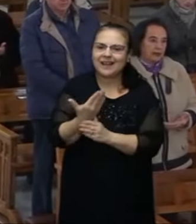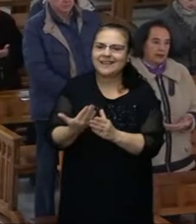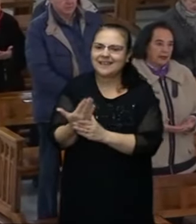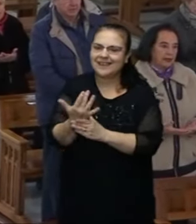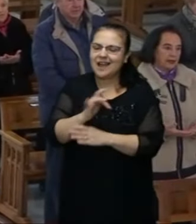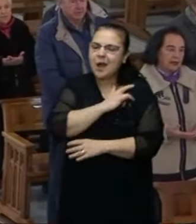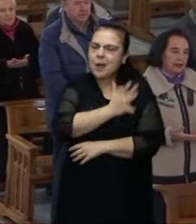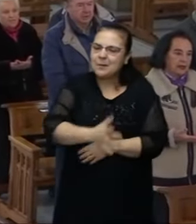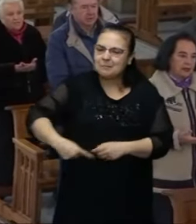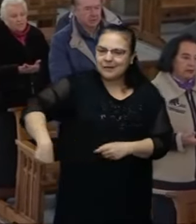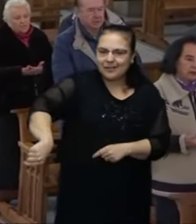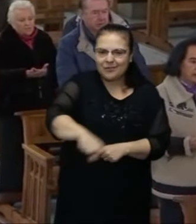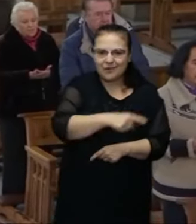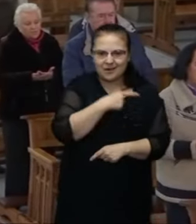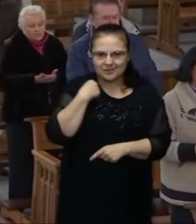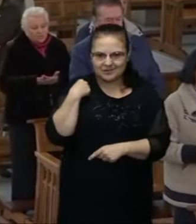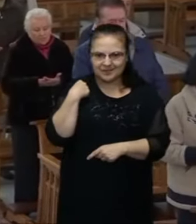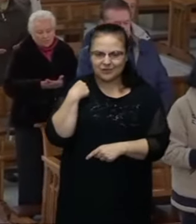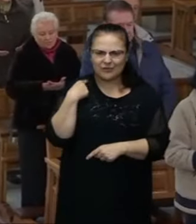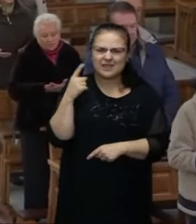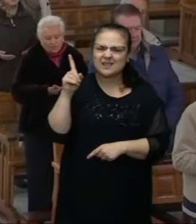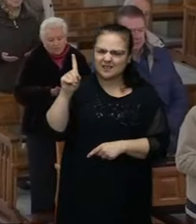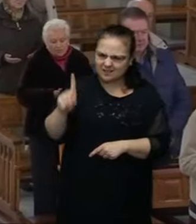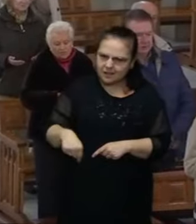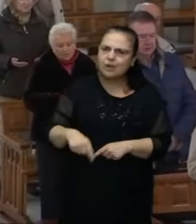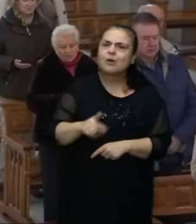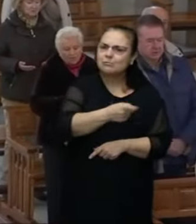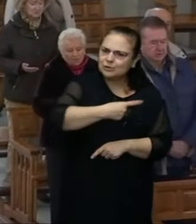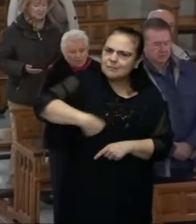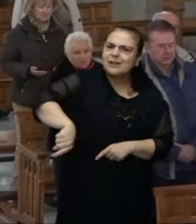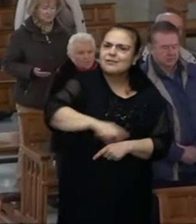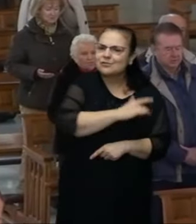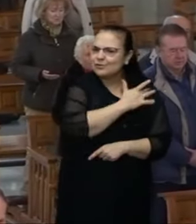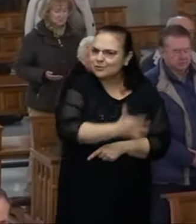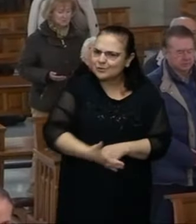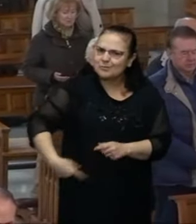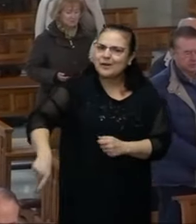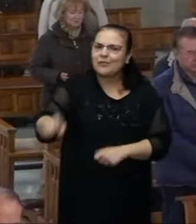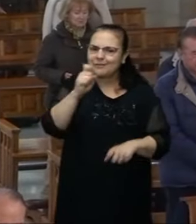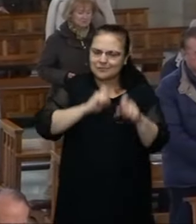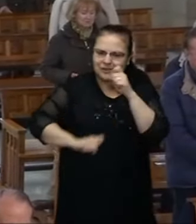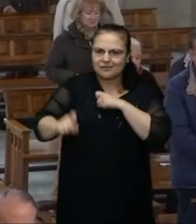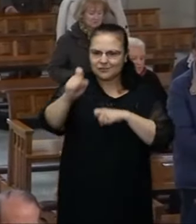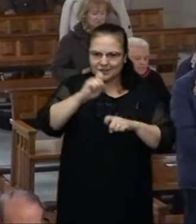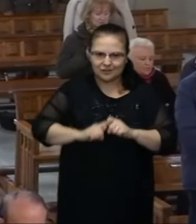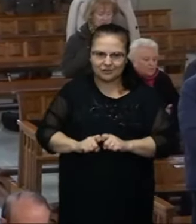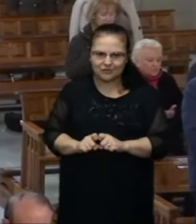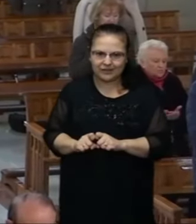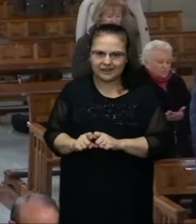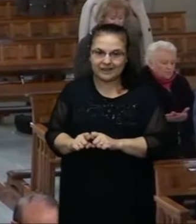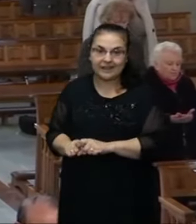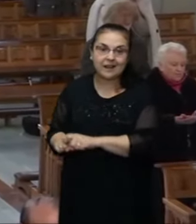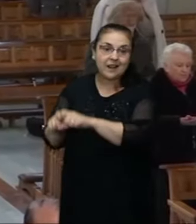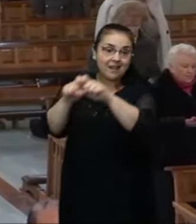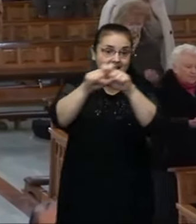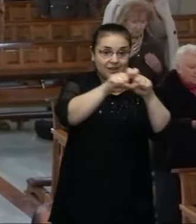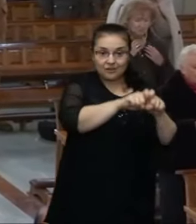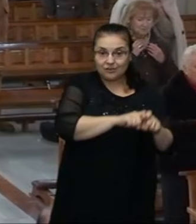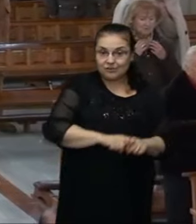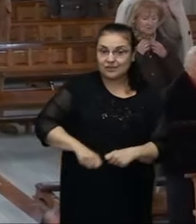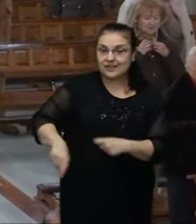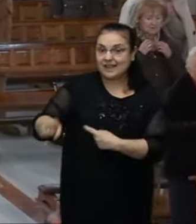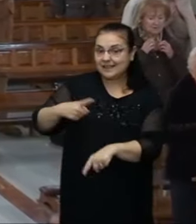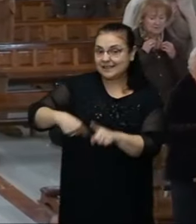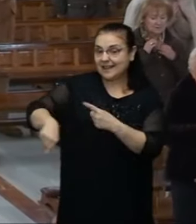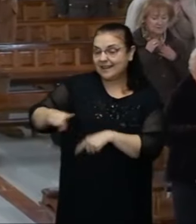pan de cada día. Perdona nuestras ofensas, como también nosotros perdonamos a los que nos ofenden.